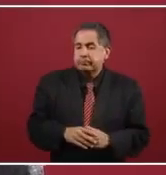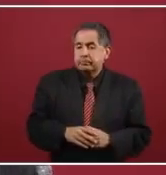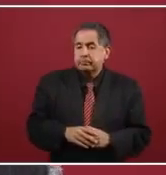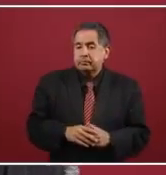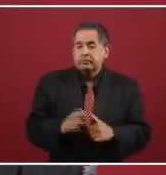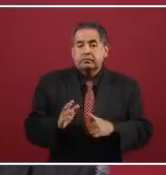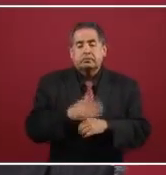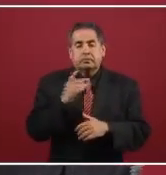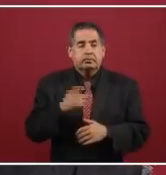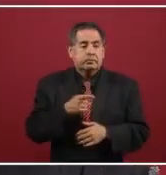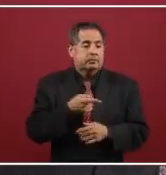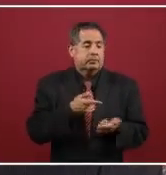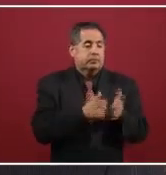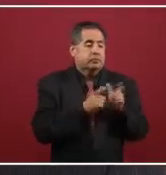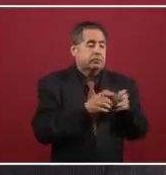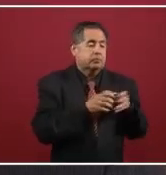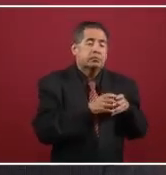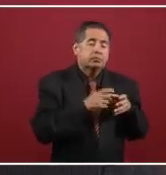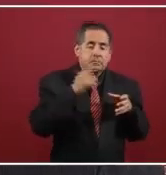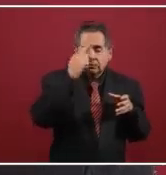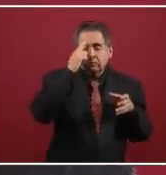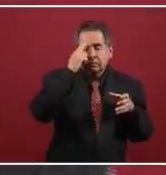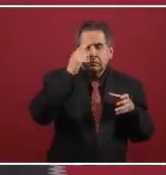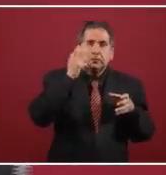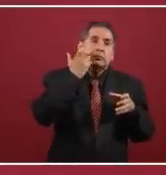los nostálgicos del neoliberalismo